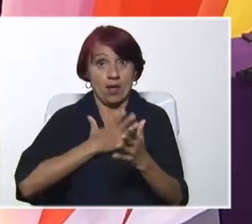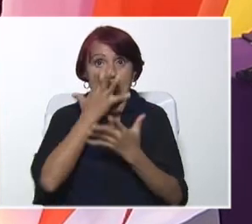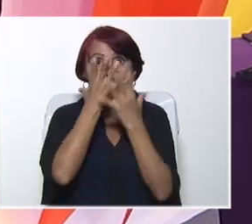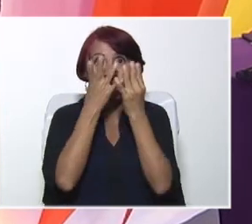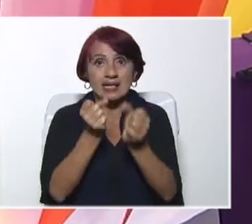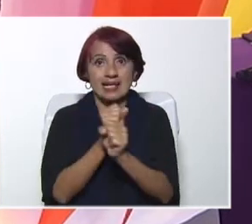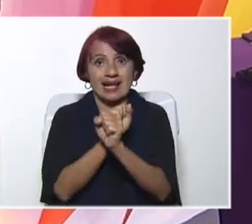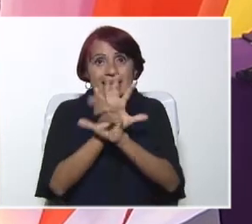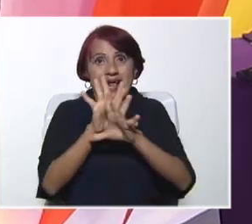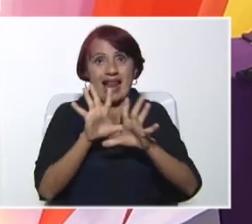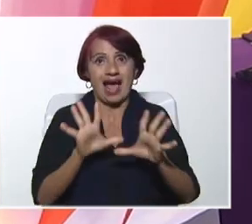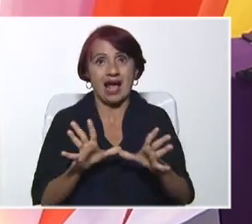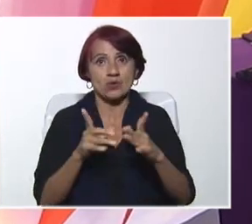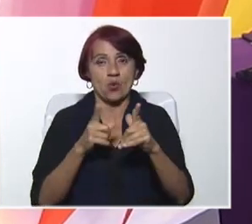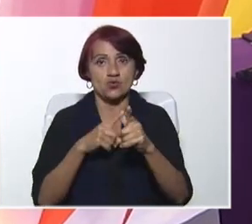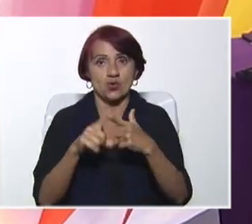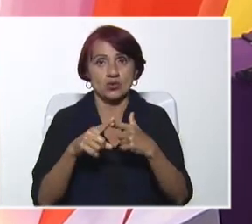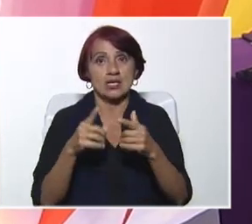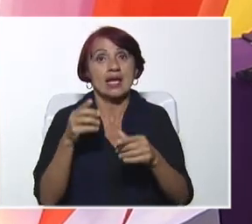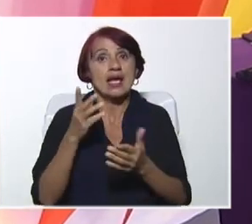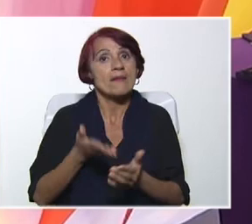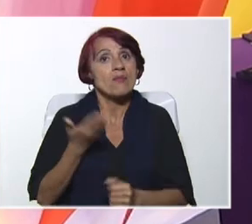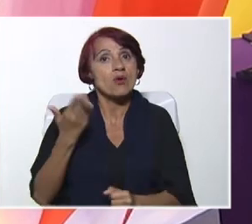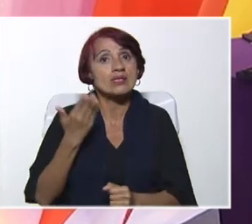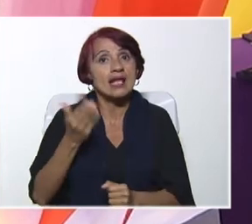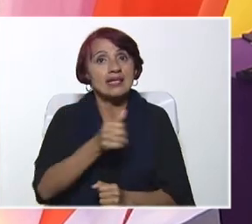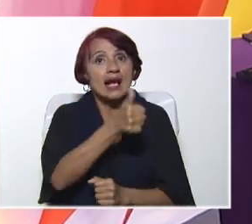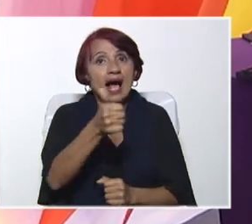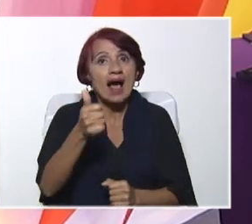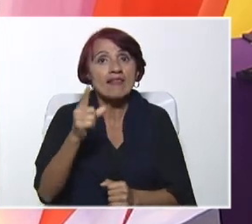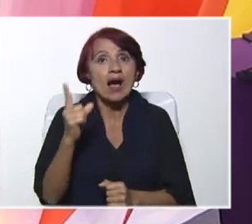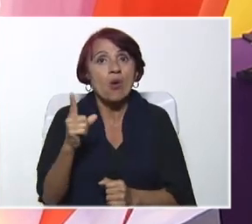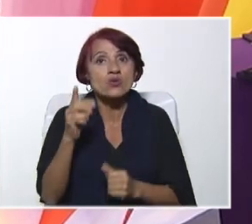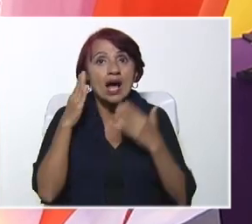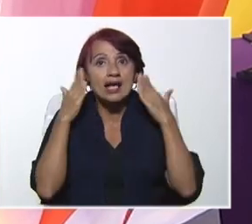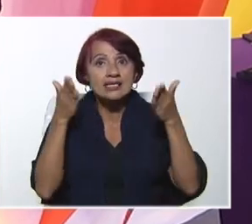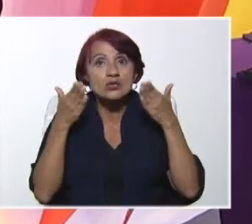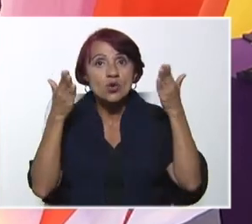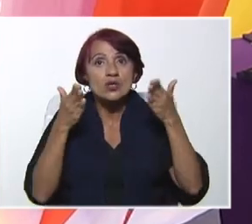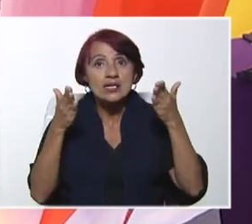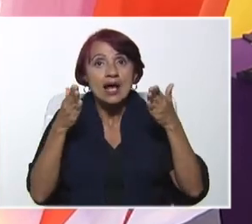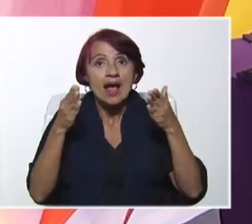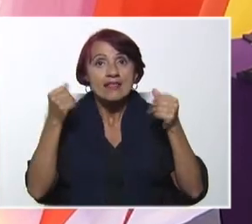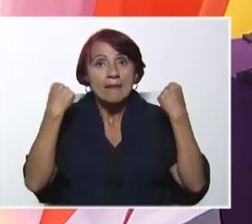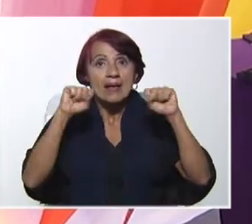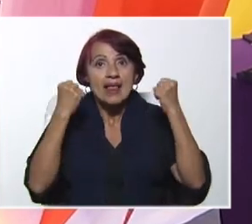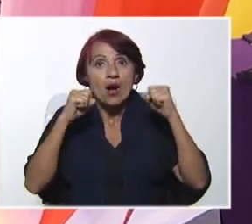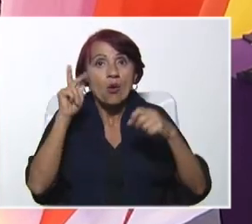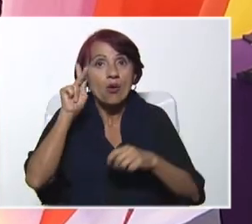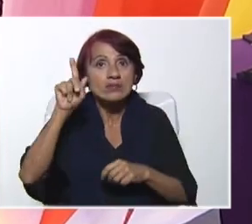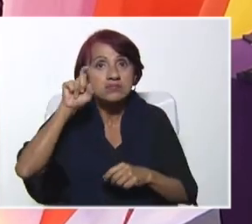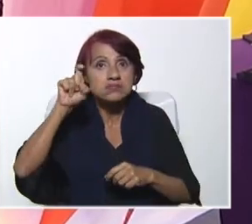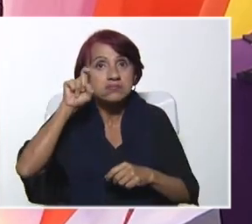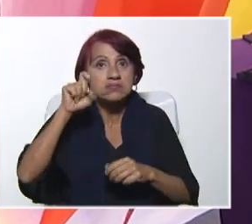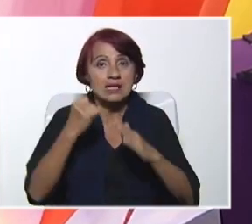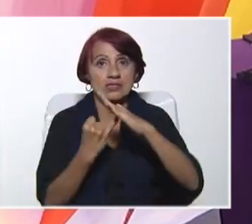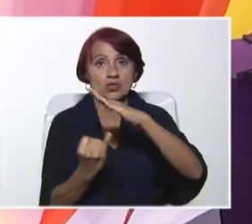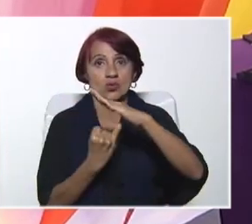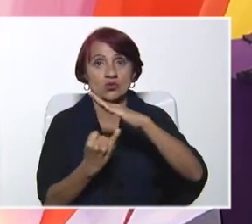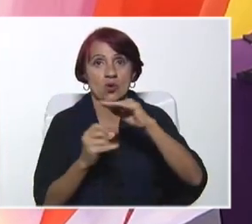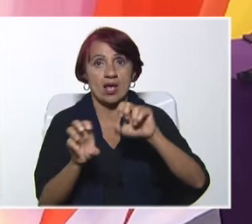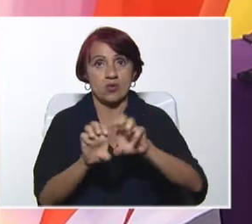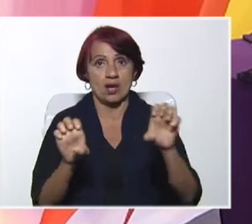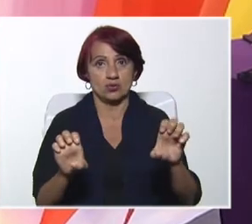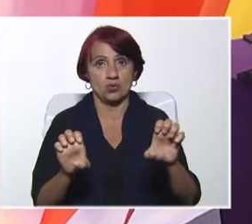comprender. Para eso es necesario poder asistir a cada una de esas asesorías pedagógicas dentro de las instituciones educativas.